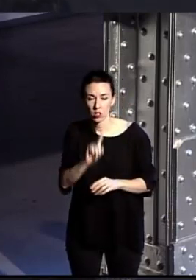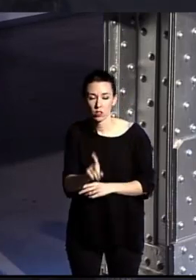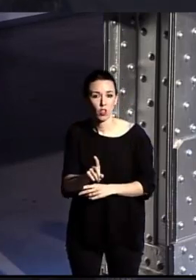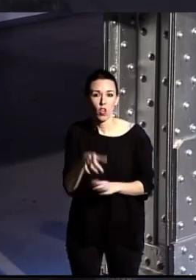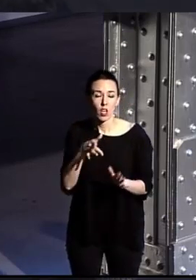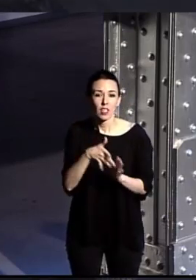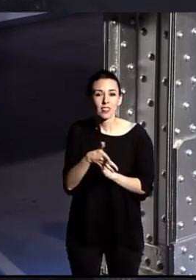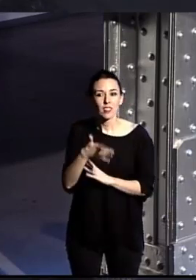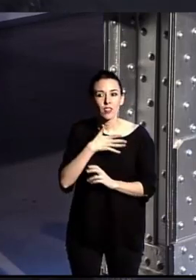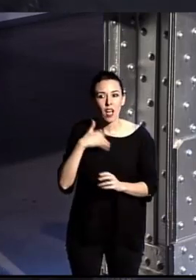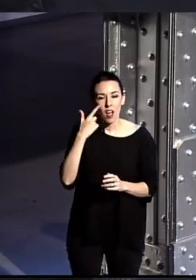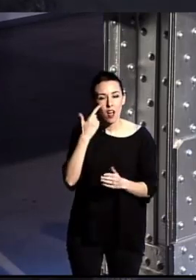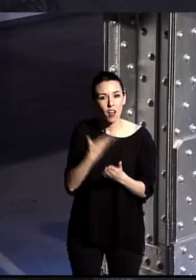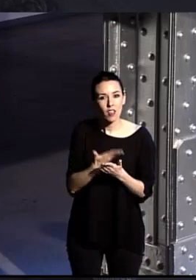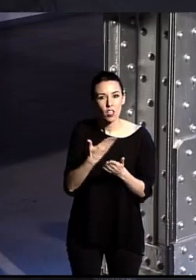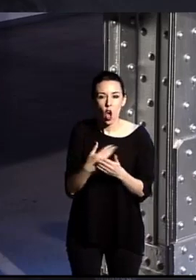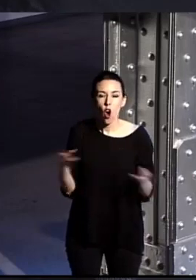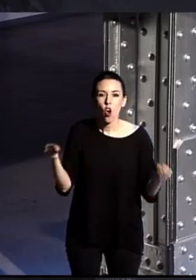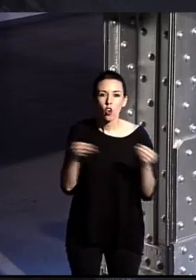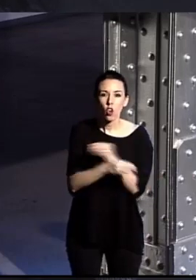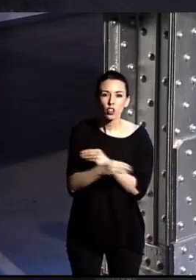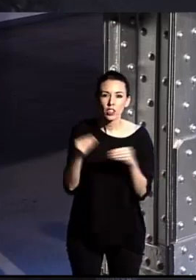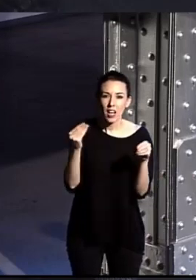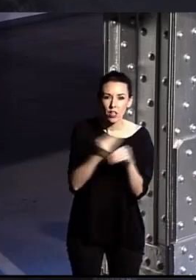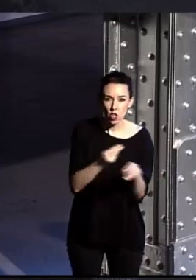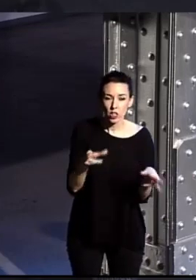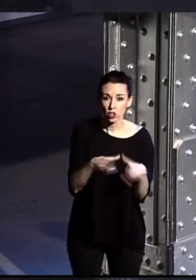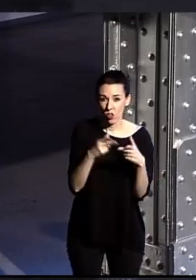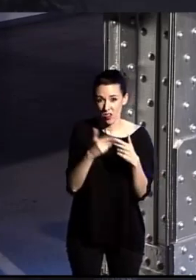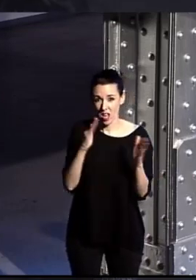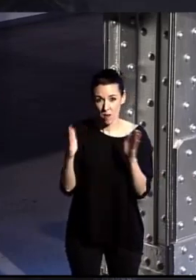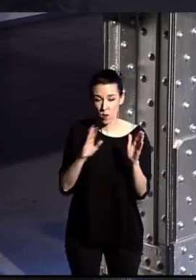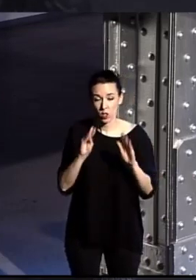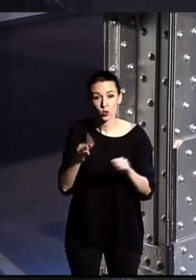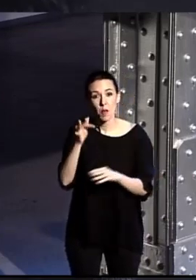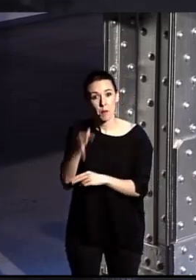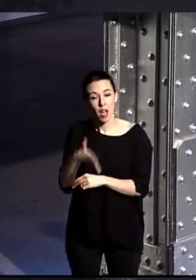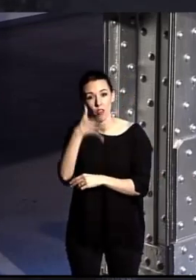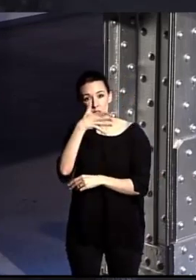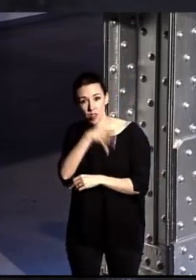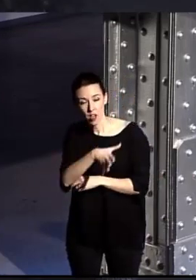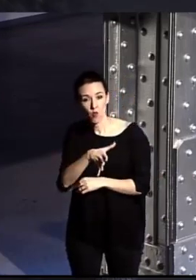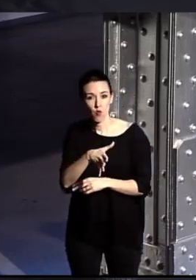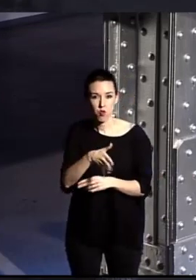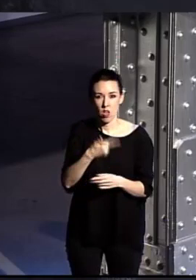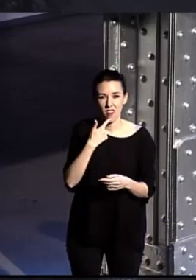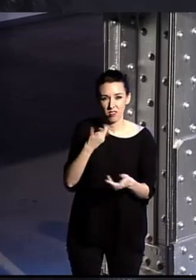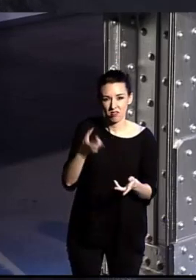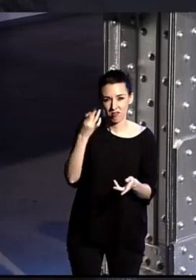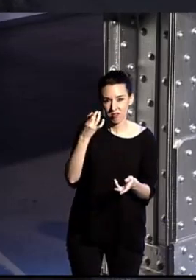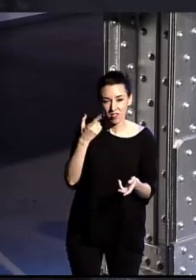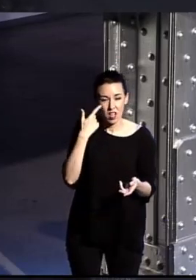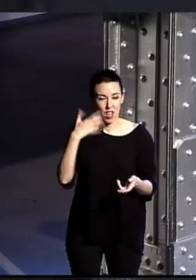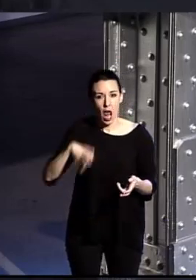querían era poner de manifiesto las contradicciones de la sociedad de su tiempo y denunciar la vileza y la hipocresía